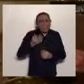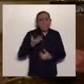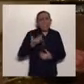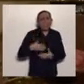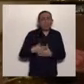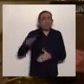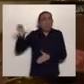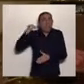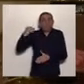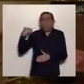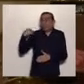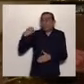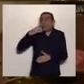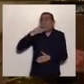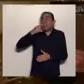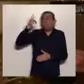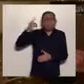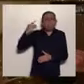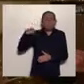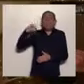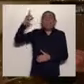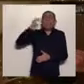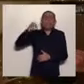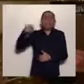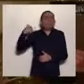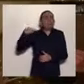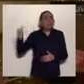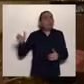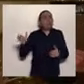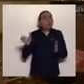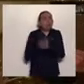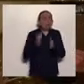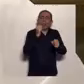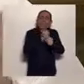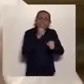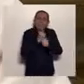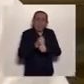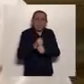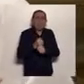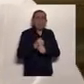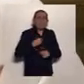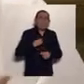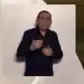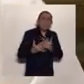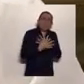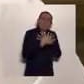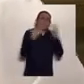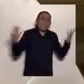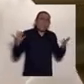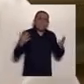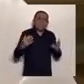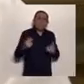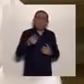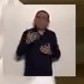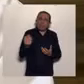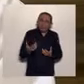cuando escucha la llamada de Dios. El Señor me convoca a trabajar, a realizarme, a ser feliz. Y por eso